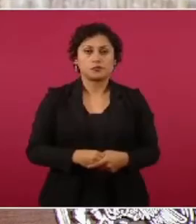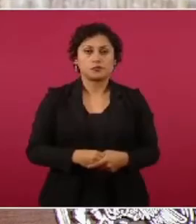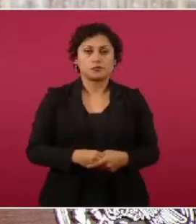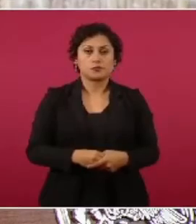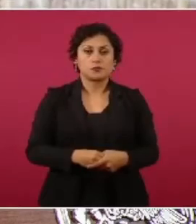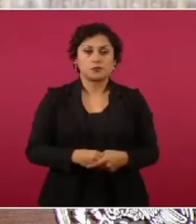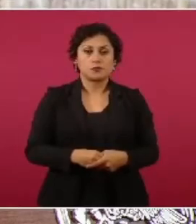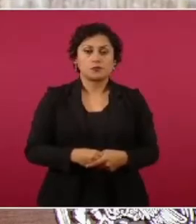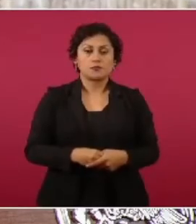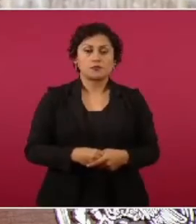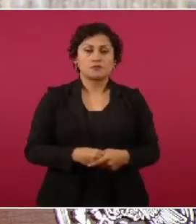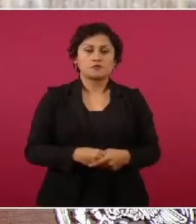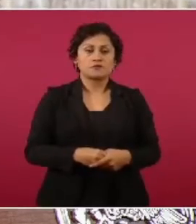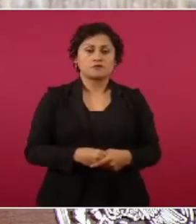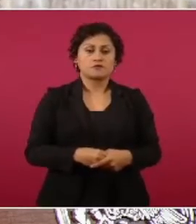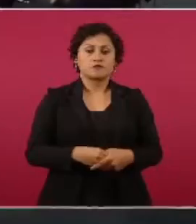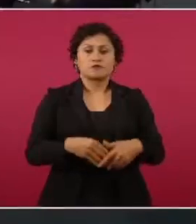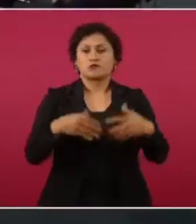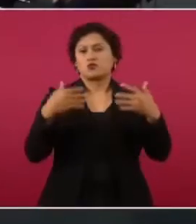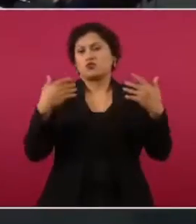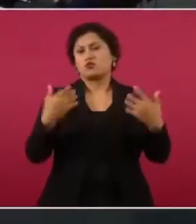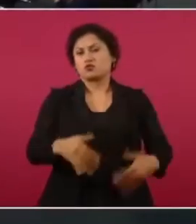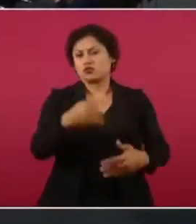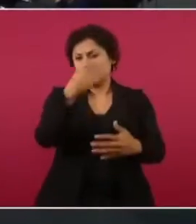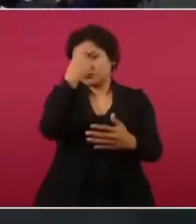además un gran escritor